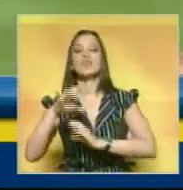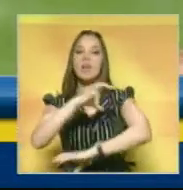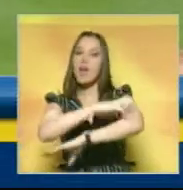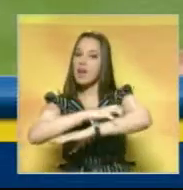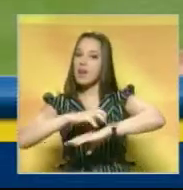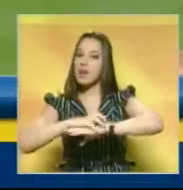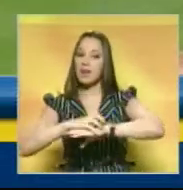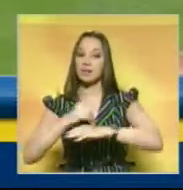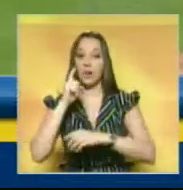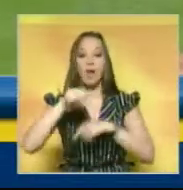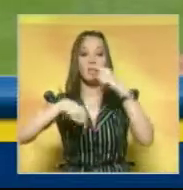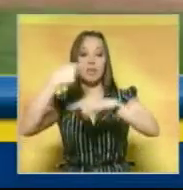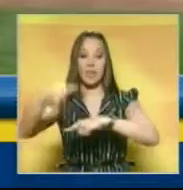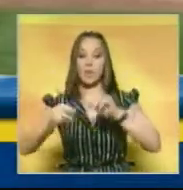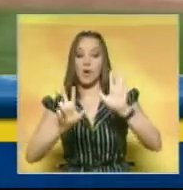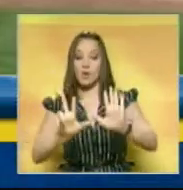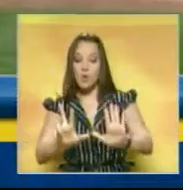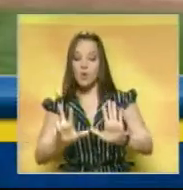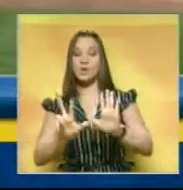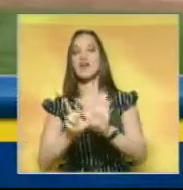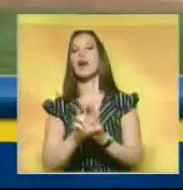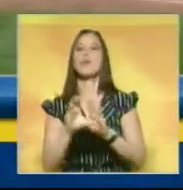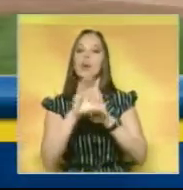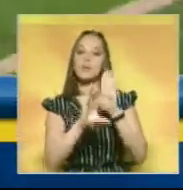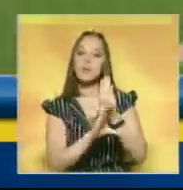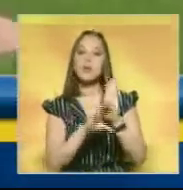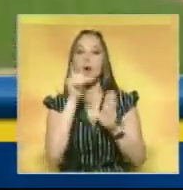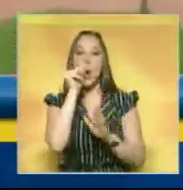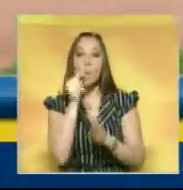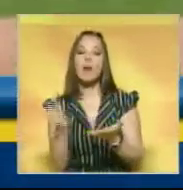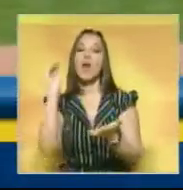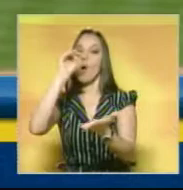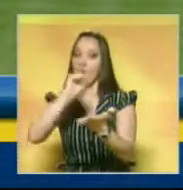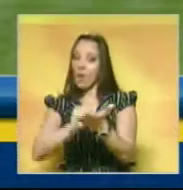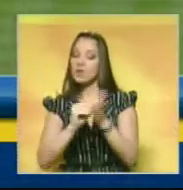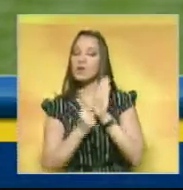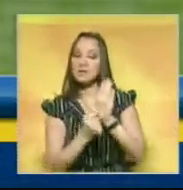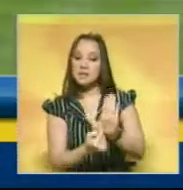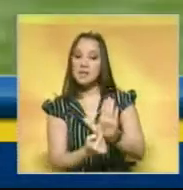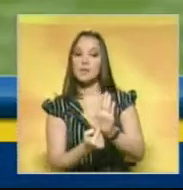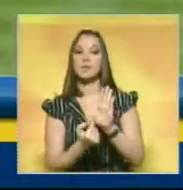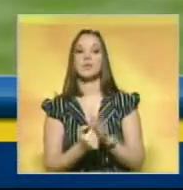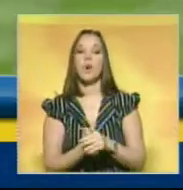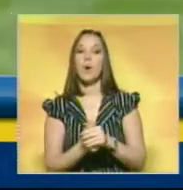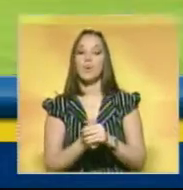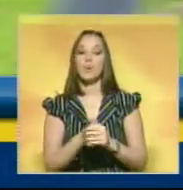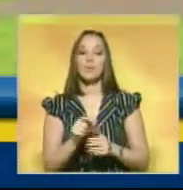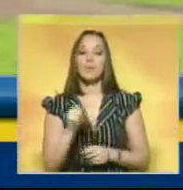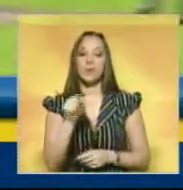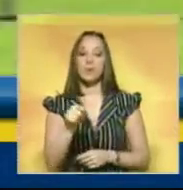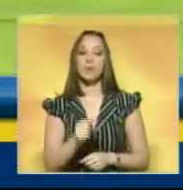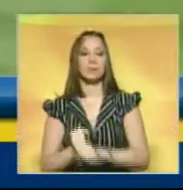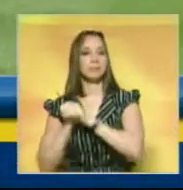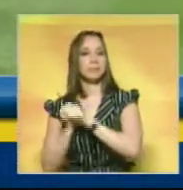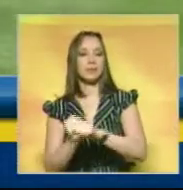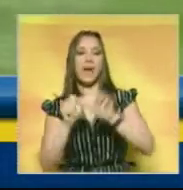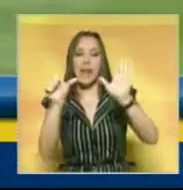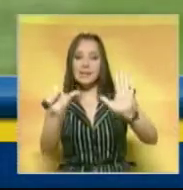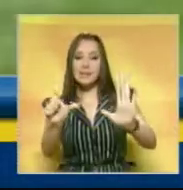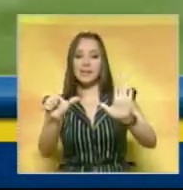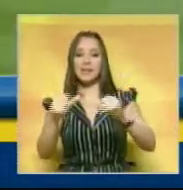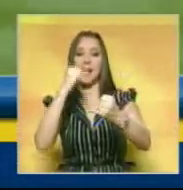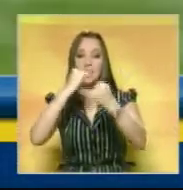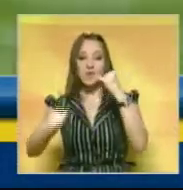Chicago. Ya en el 8º capítulo, Kinsler apareció nuevamente, esta vez con sencillo para remolcar la 6ª y